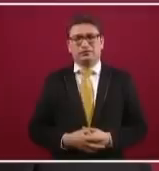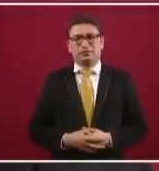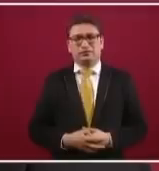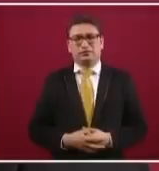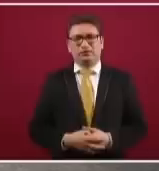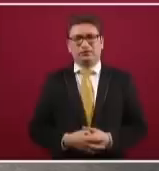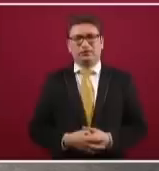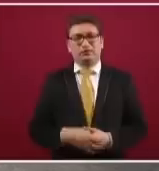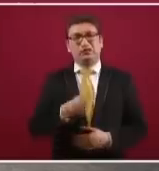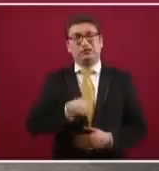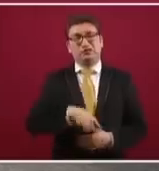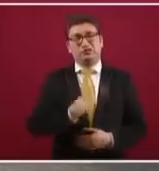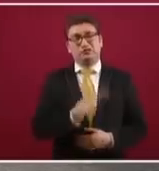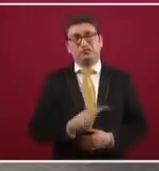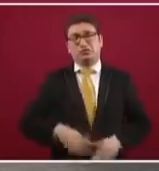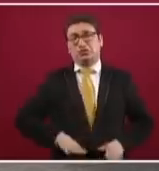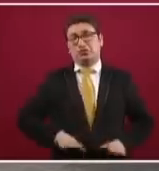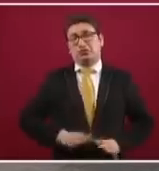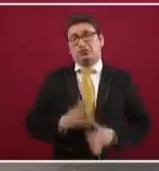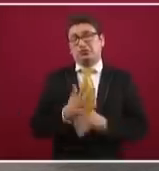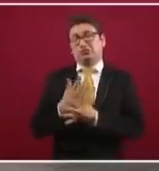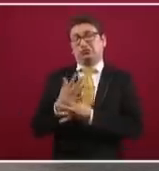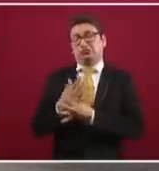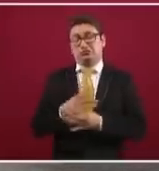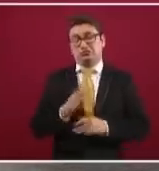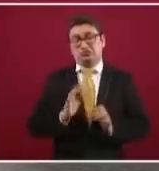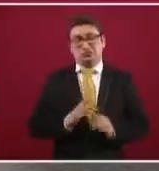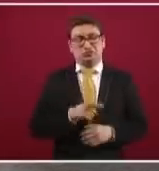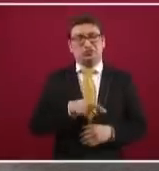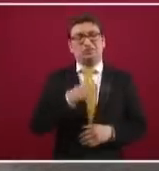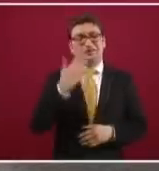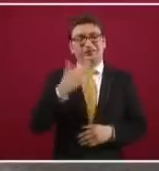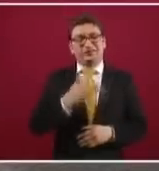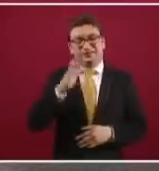esa actitud autoritaria.